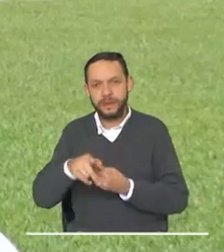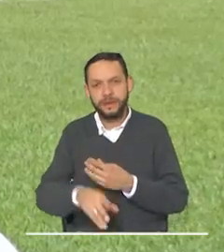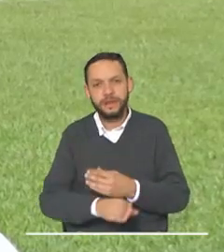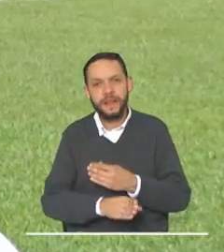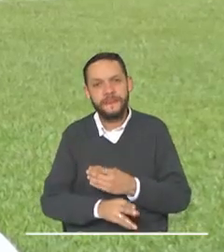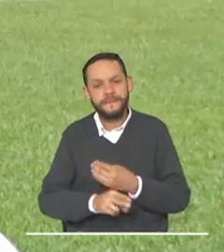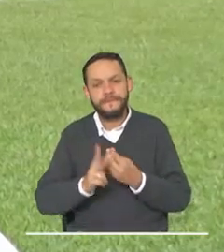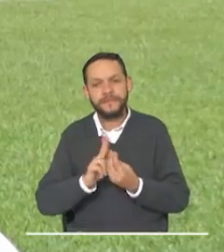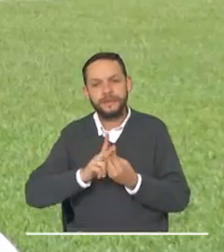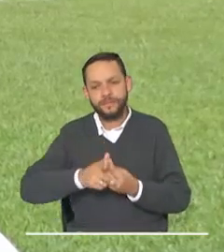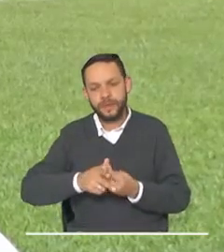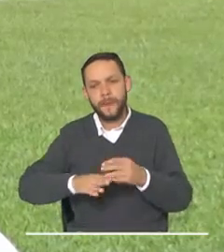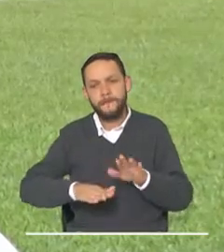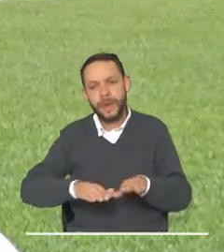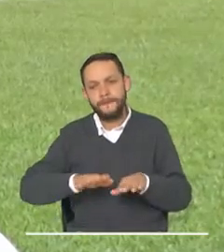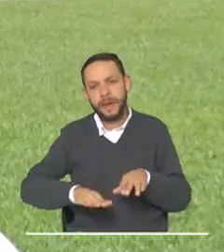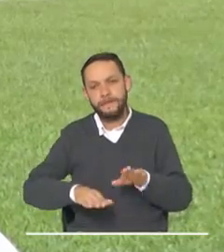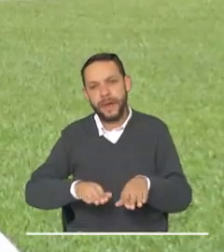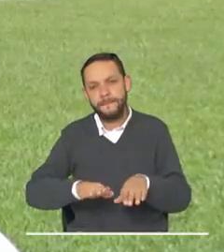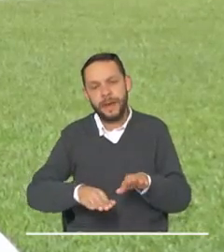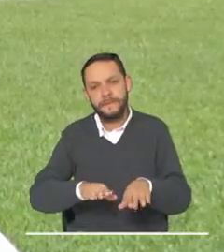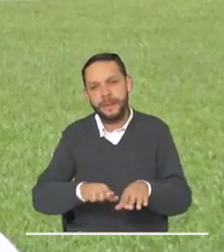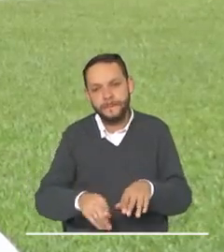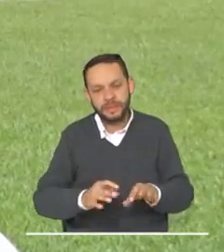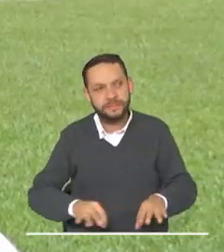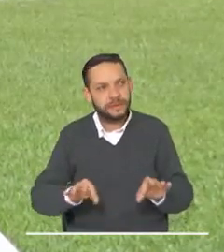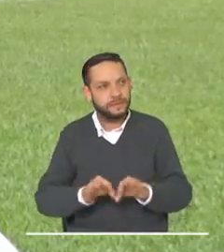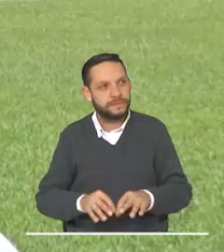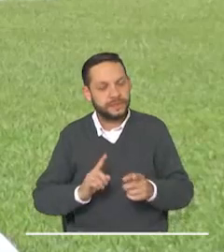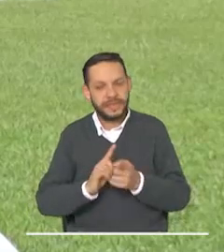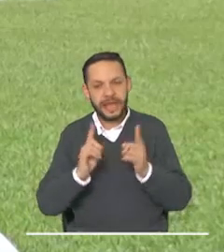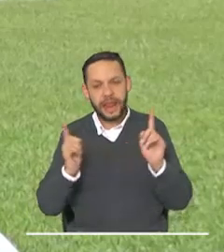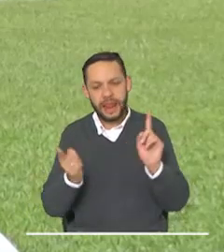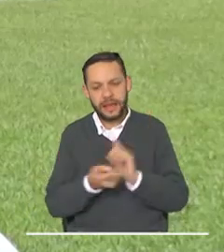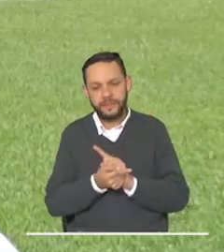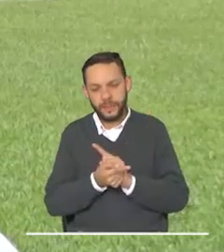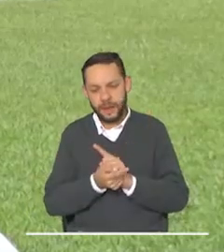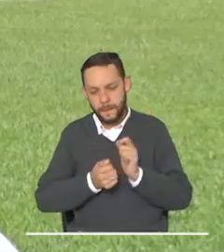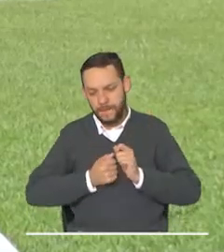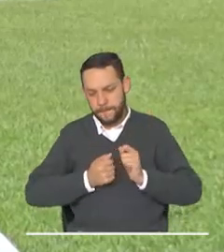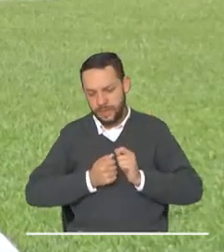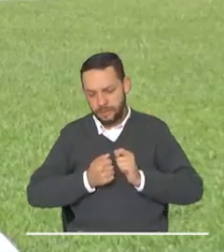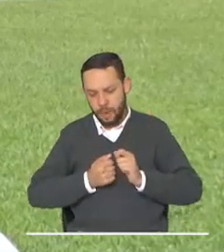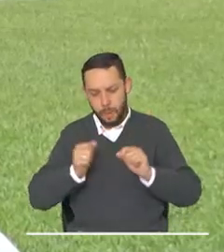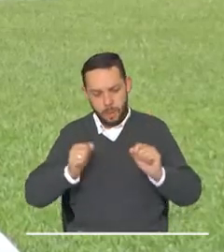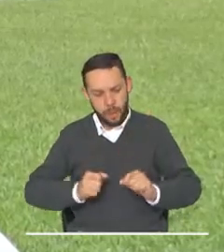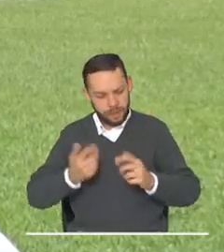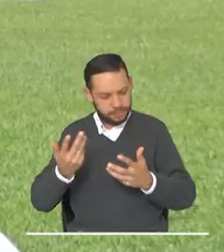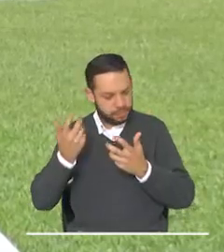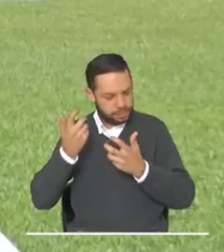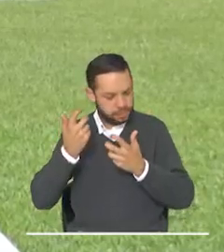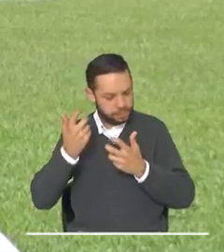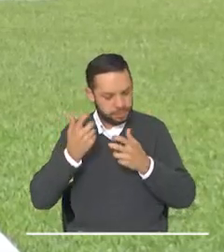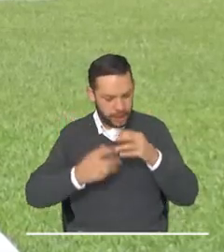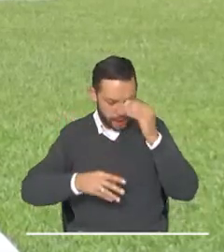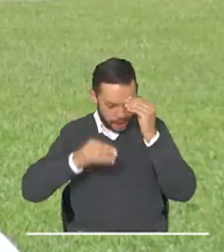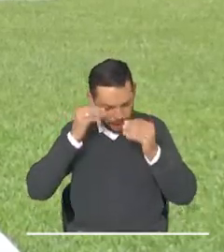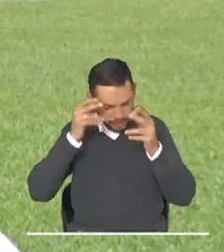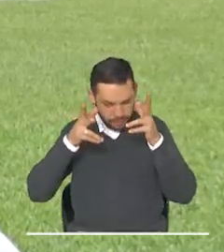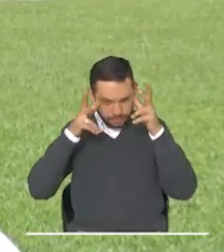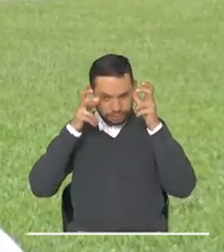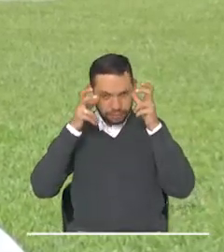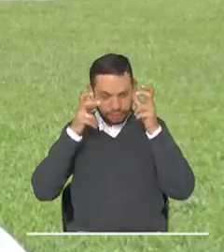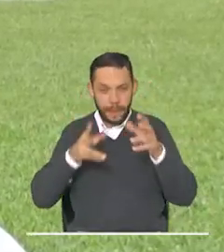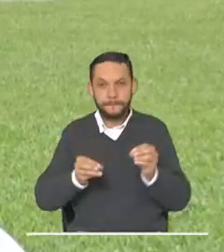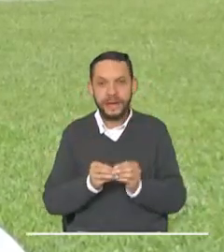un proceso de de crecimiento y y y y y y y